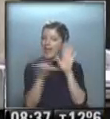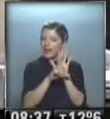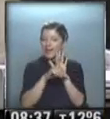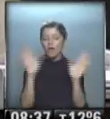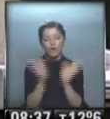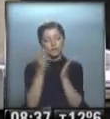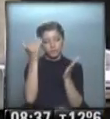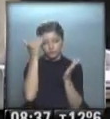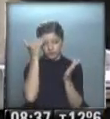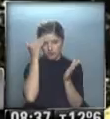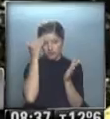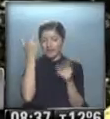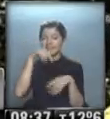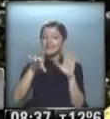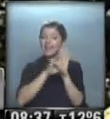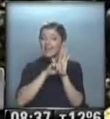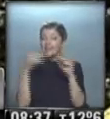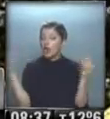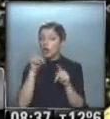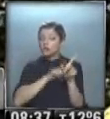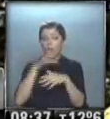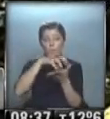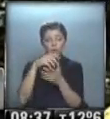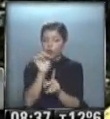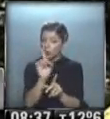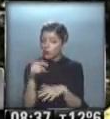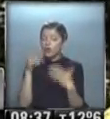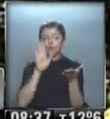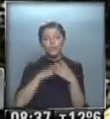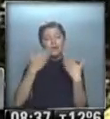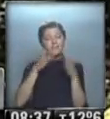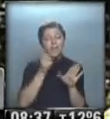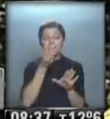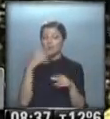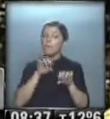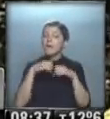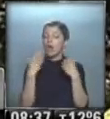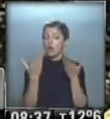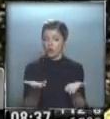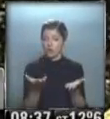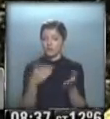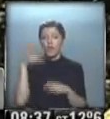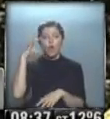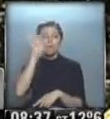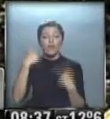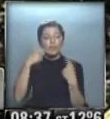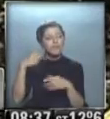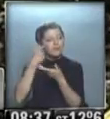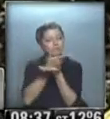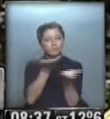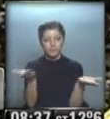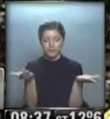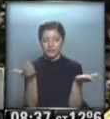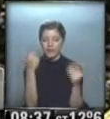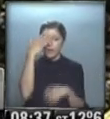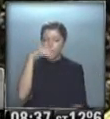constitucional, que obviamente esta ley no afecta para nada, sino todo lo contrario, lo que tiene que ver con la libertad de expresión, con la pluralidad, con la libertad de voces, y que después de todas las